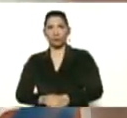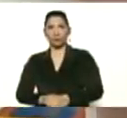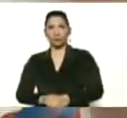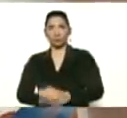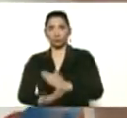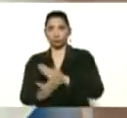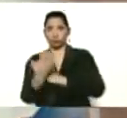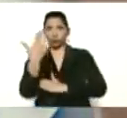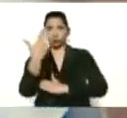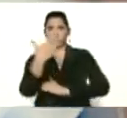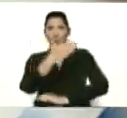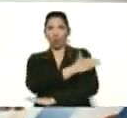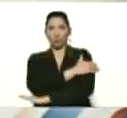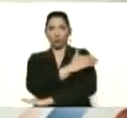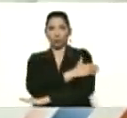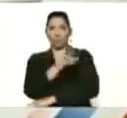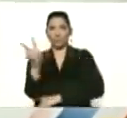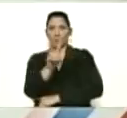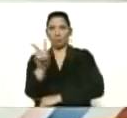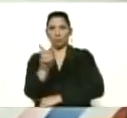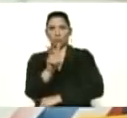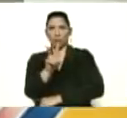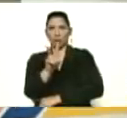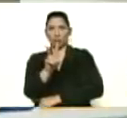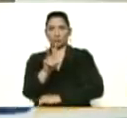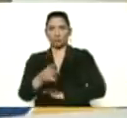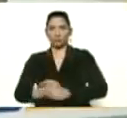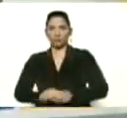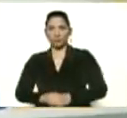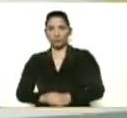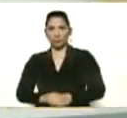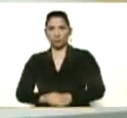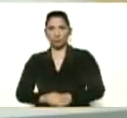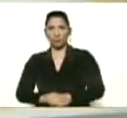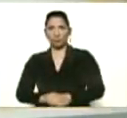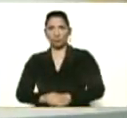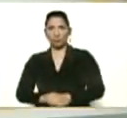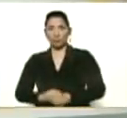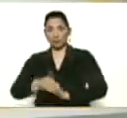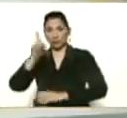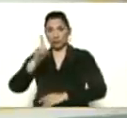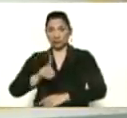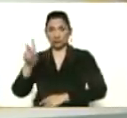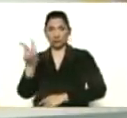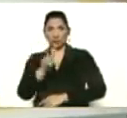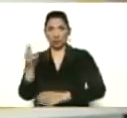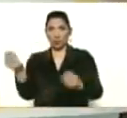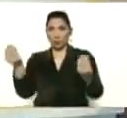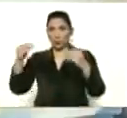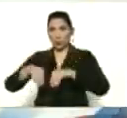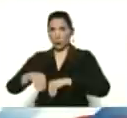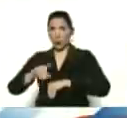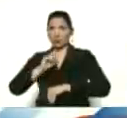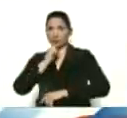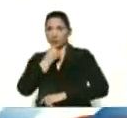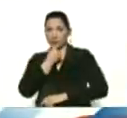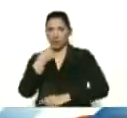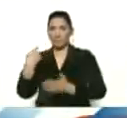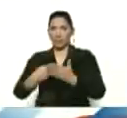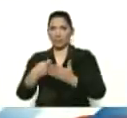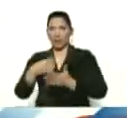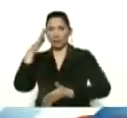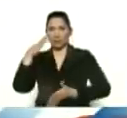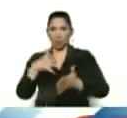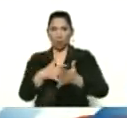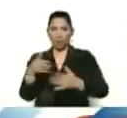de oposición en Venezuela, Panam Post. Diputados venezolanos acordaron secretamente pagarse 5.000